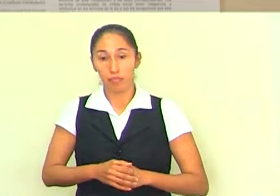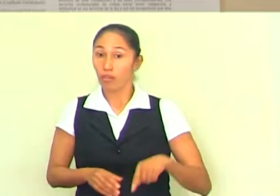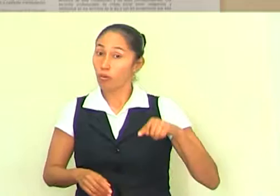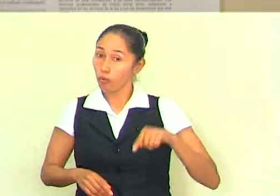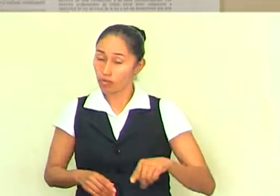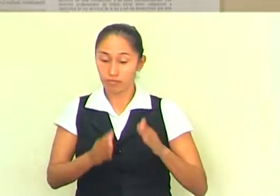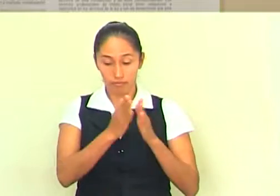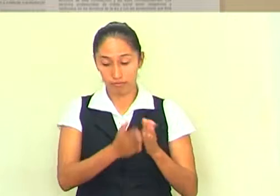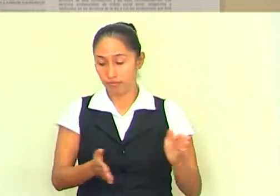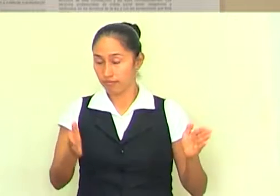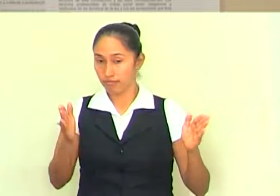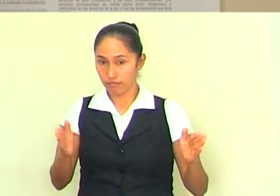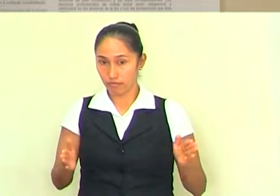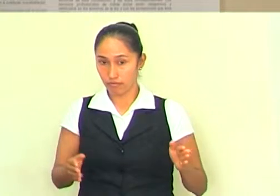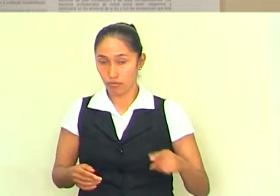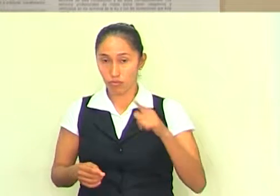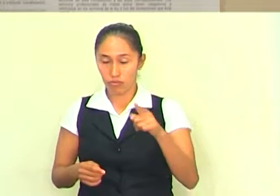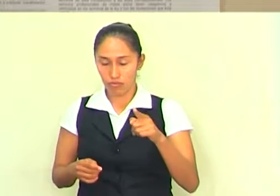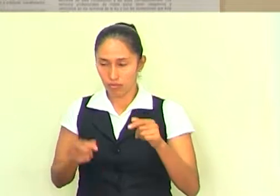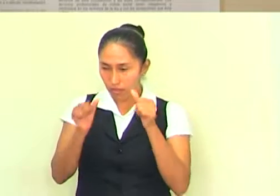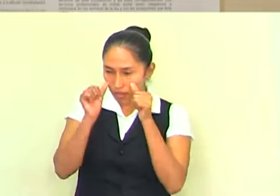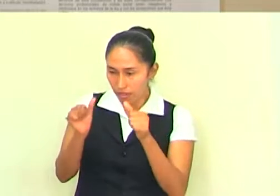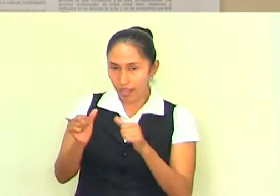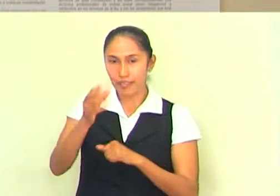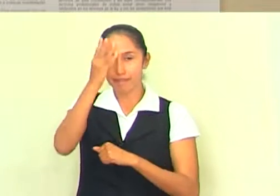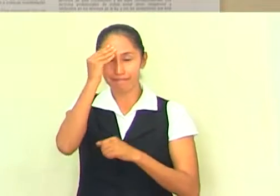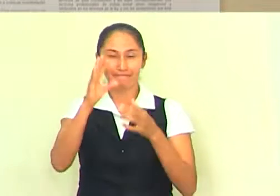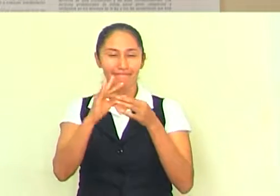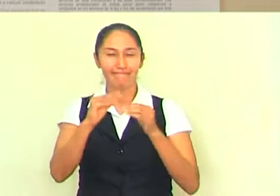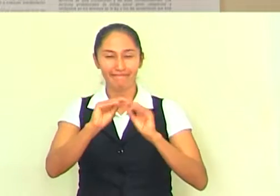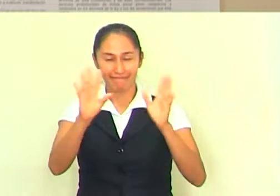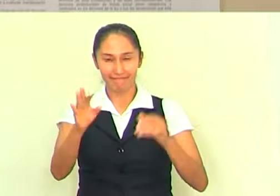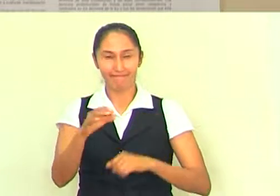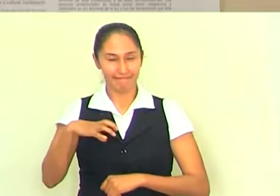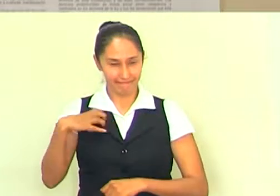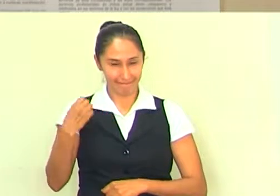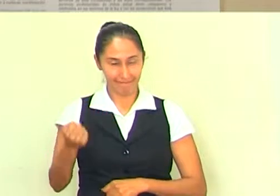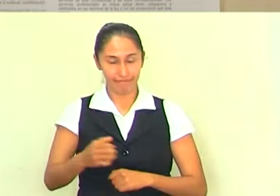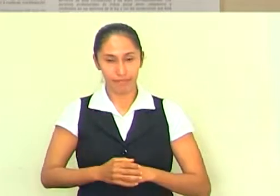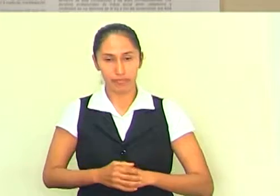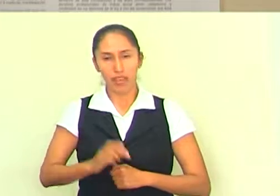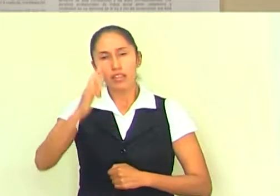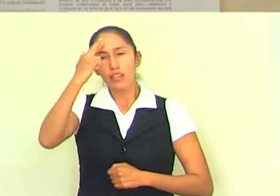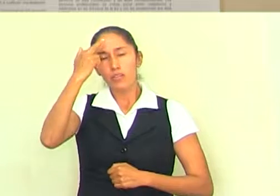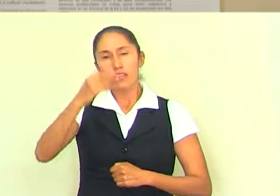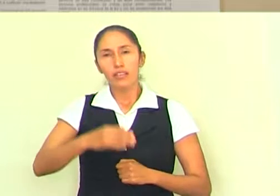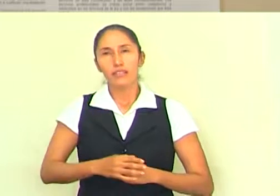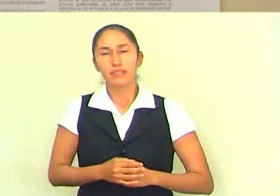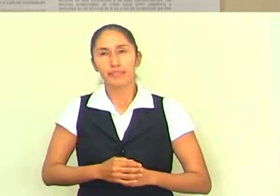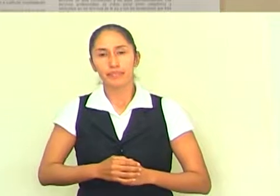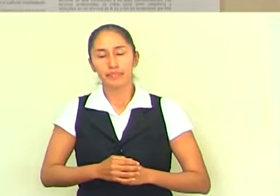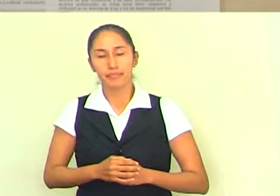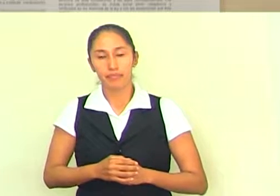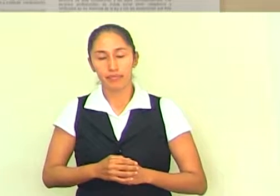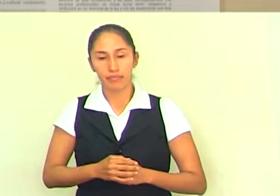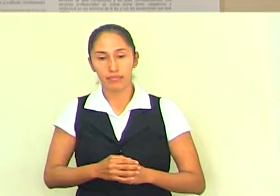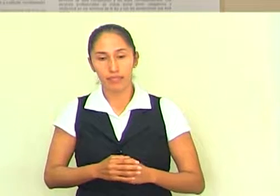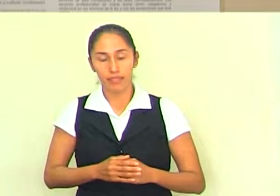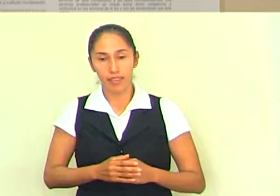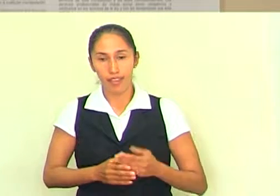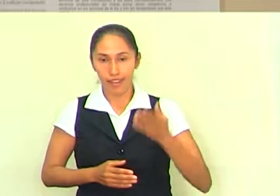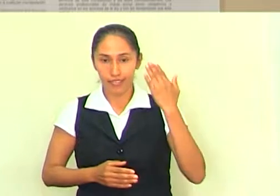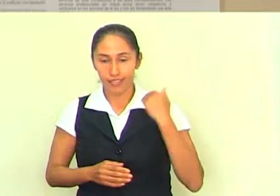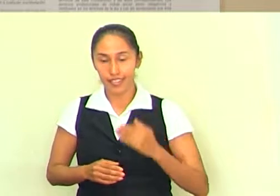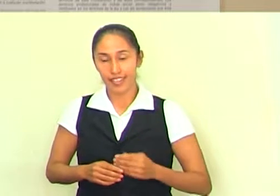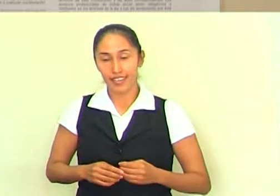por que tú puedas comprenderlos. Si recuerdas, mencionamos la Defensoría de los